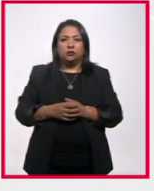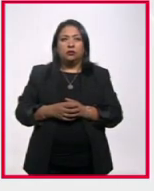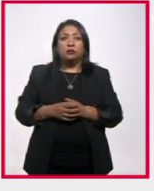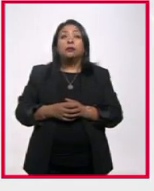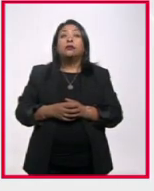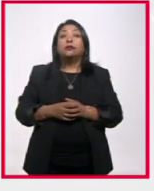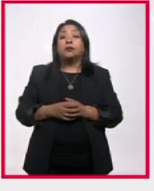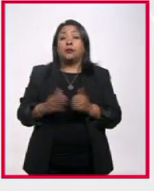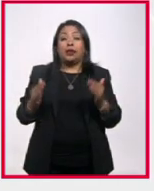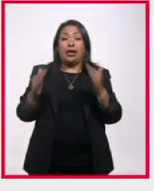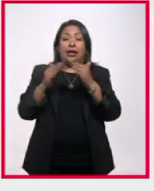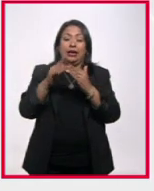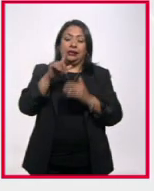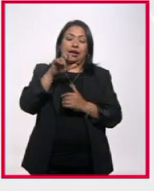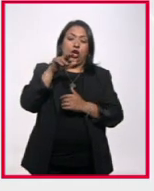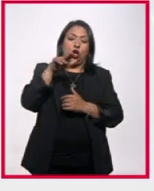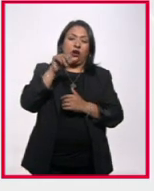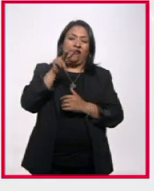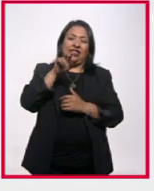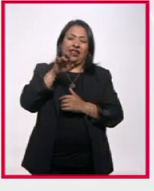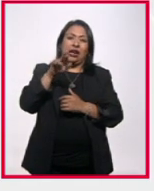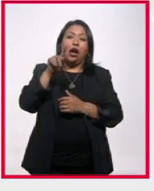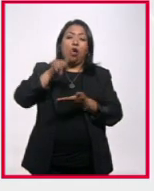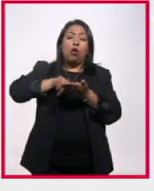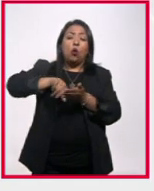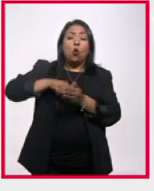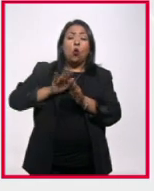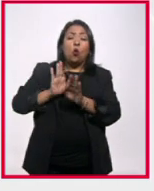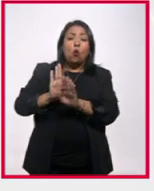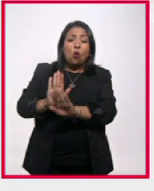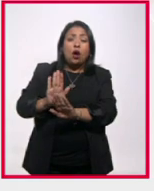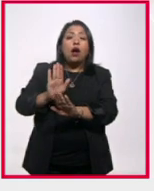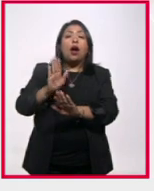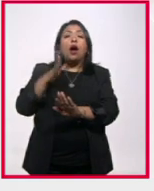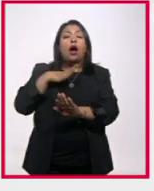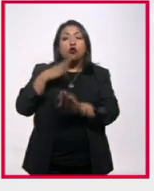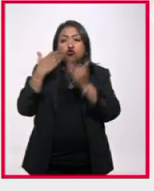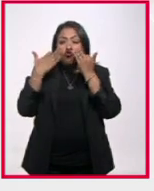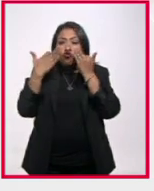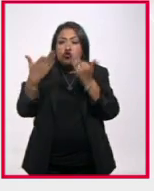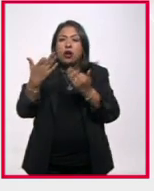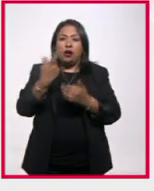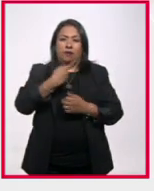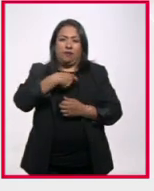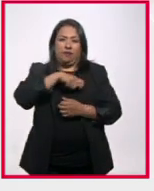Y en la casa de Leona Vicario se resguardan los vestigios del virreinato de la Nueva España.